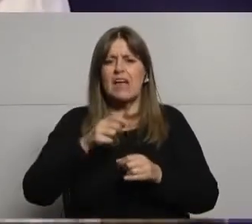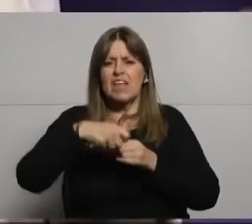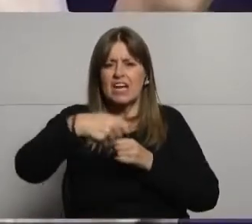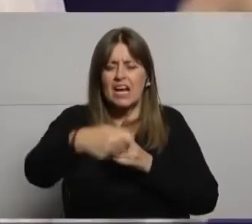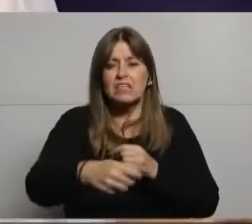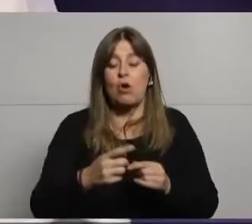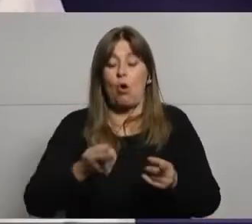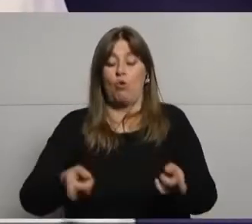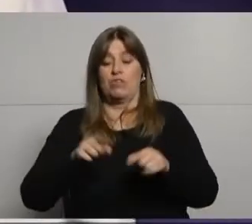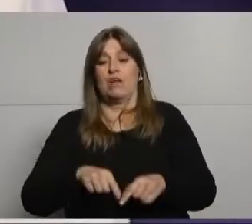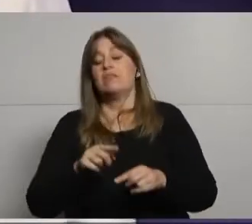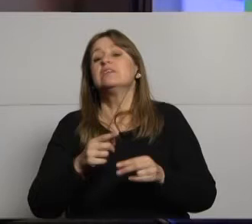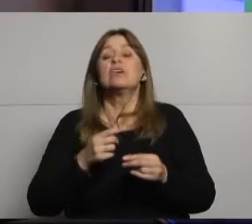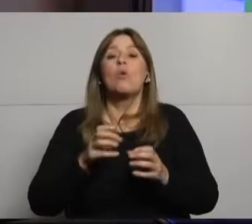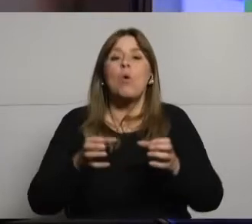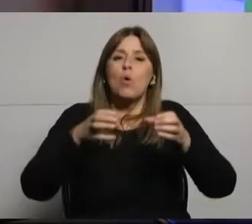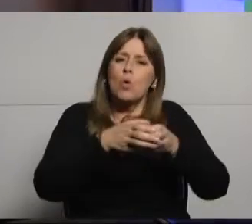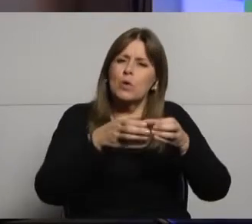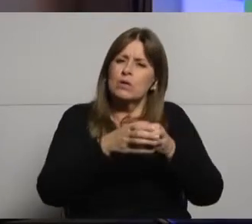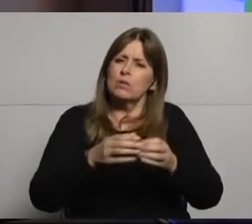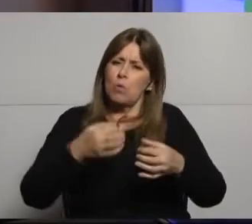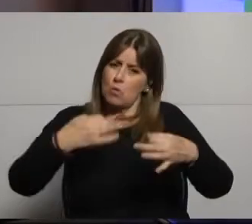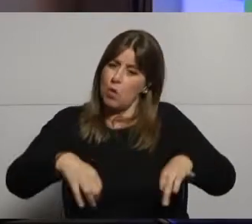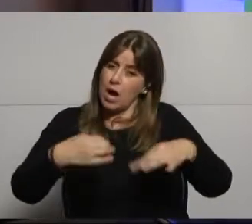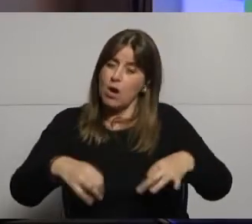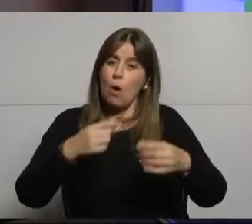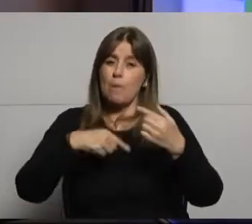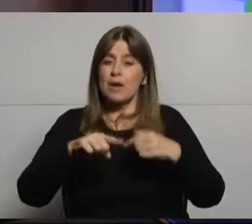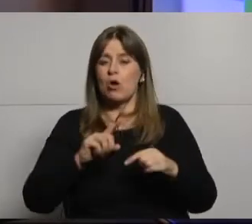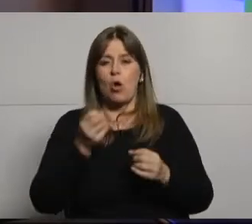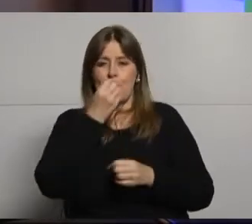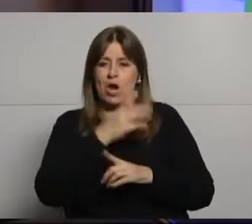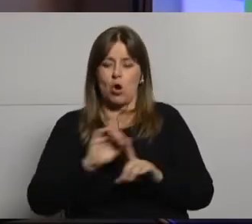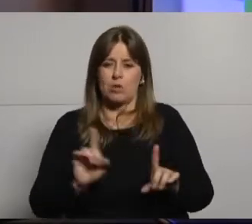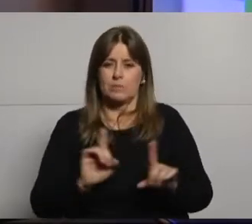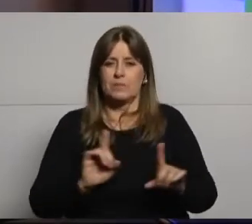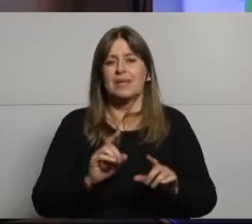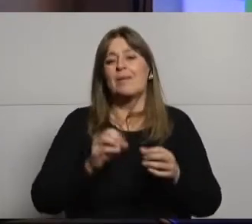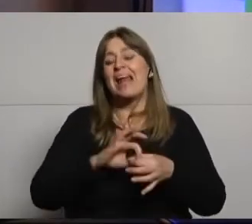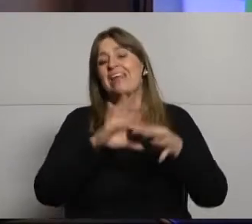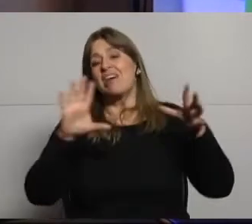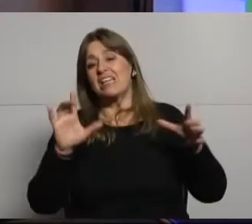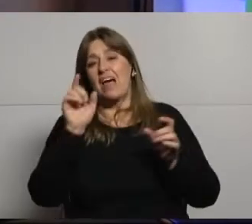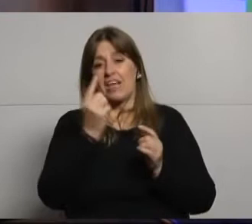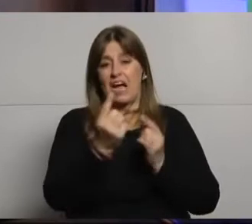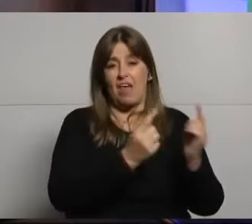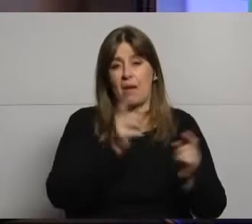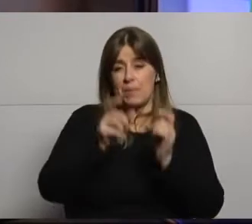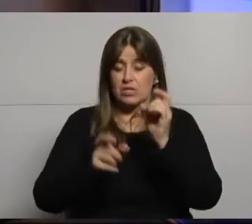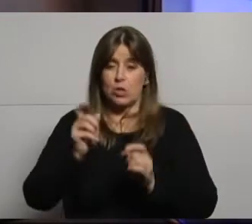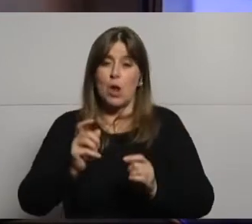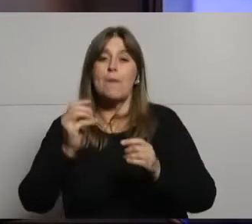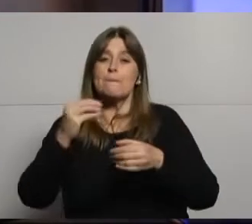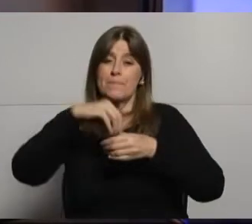vista desde el punto de vista comunitario era muy efectivo, pero no era lo mejor para la libertad de los individuos, de la privacidad de